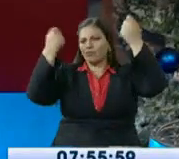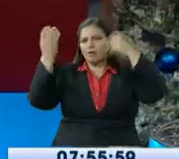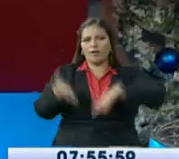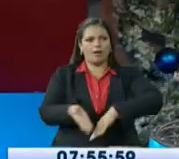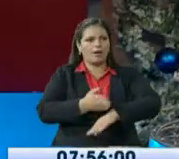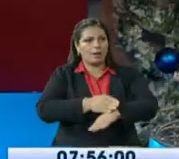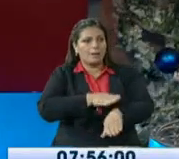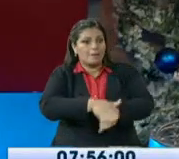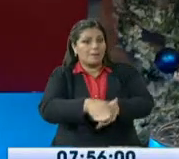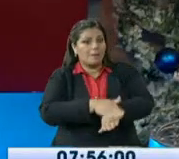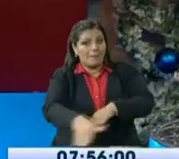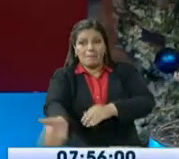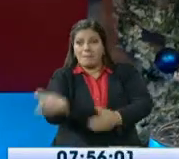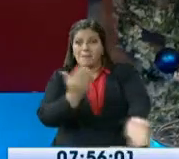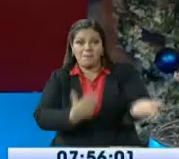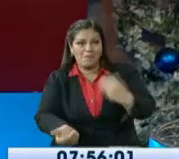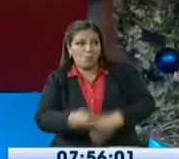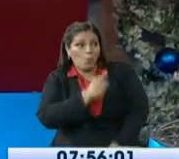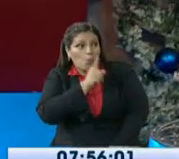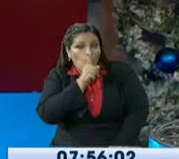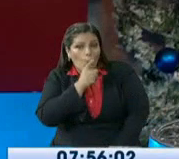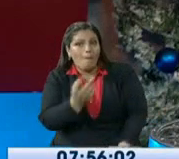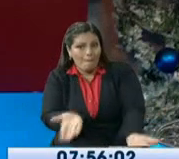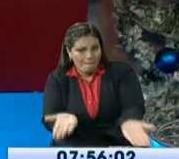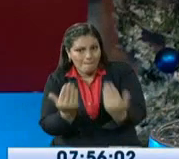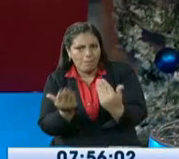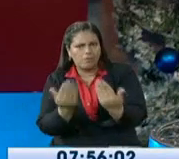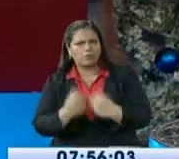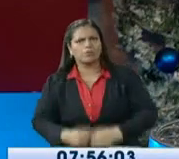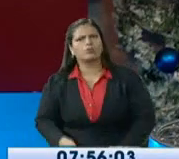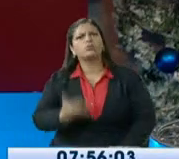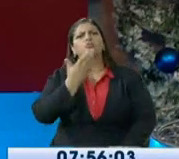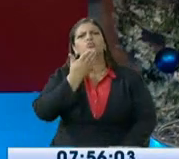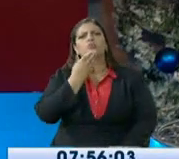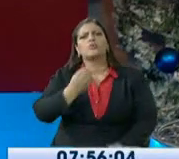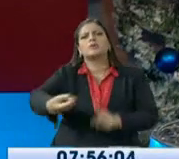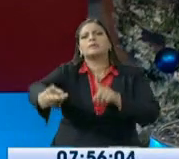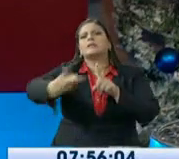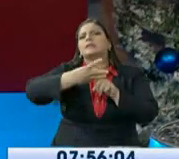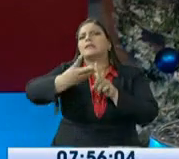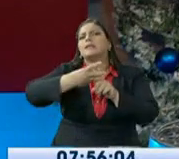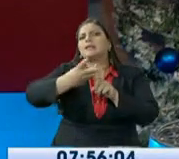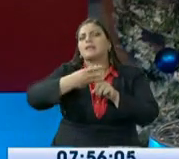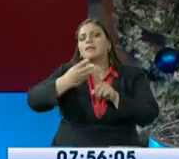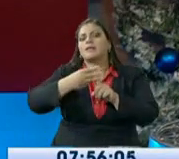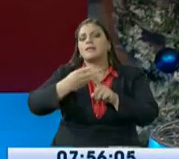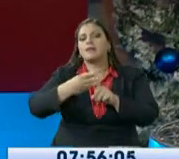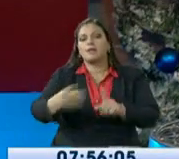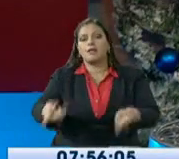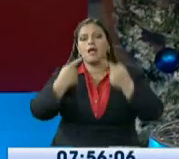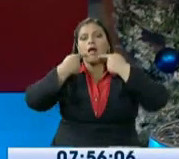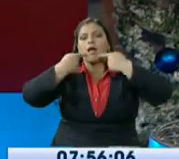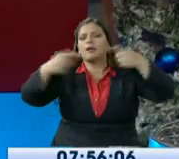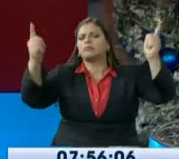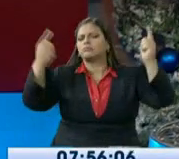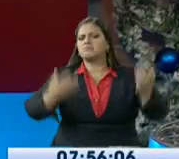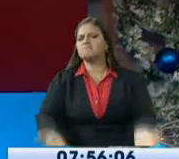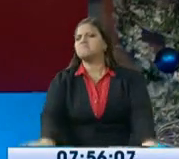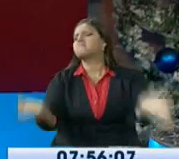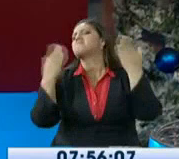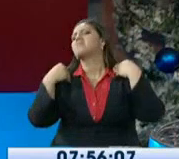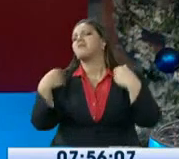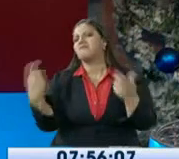clandestina. Así como lo escuchan, había sido promocionada a través de internet y cobraban una entrada sin la autorización